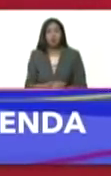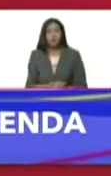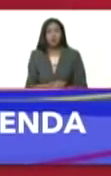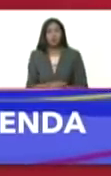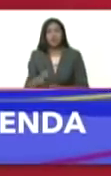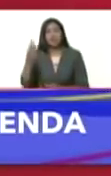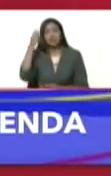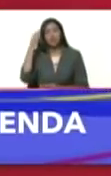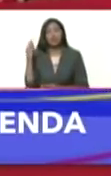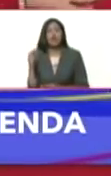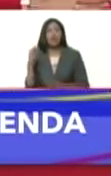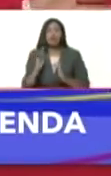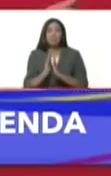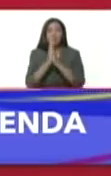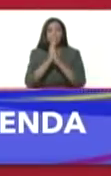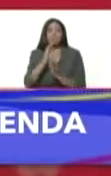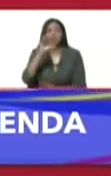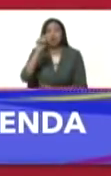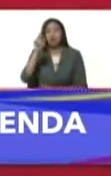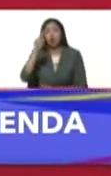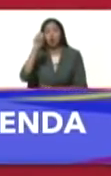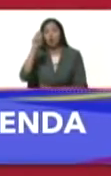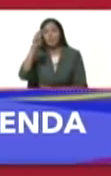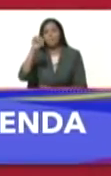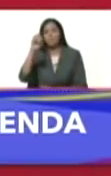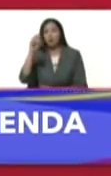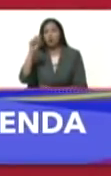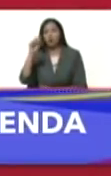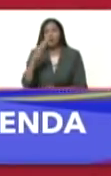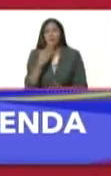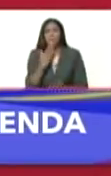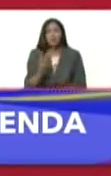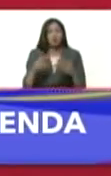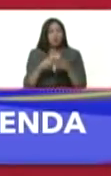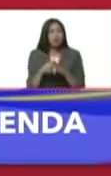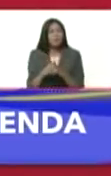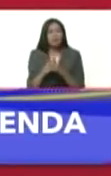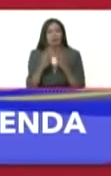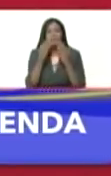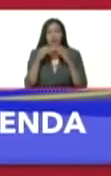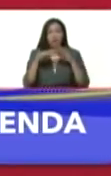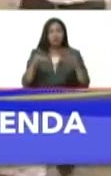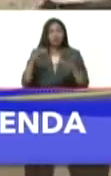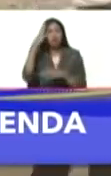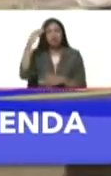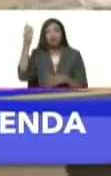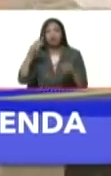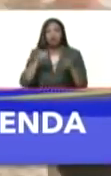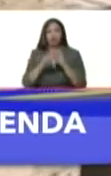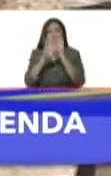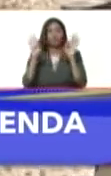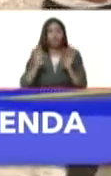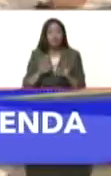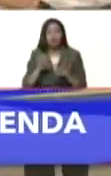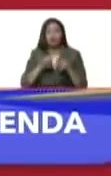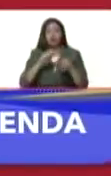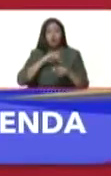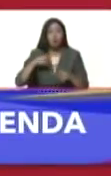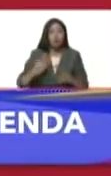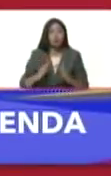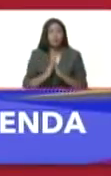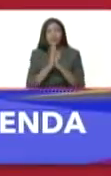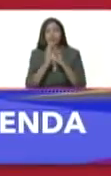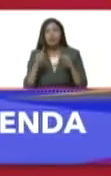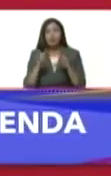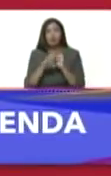Virgen de Coromoto, siempre pido la bendición de nuestro Dios. Y hoy pido la bendición de nuestra Virgen India,